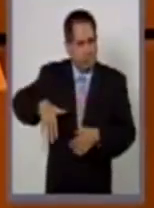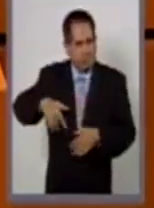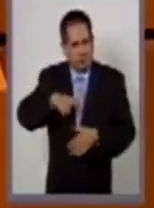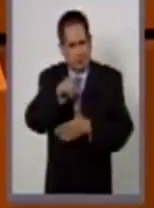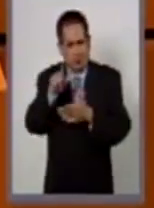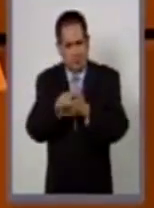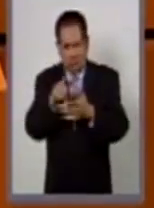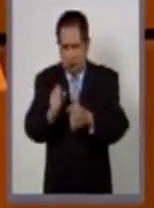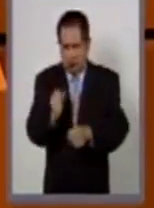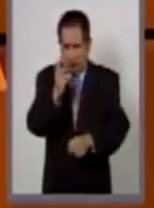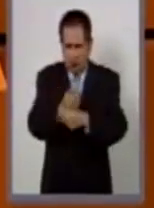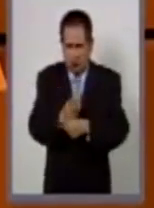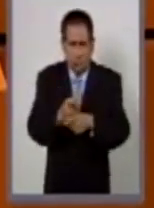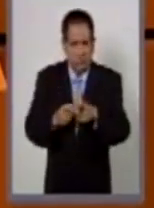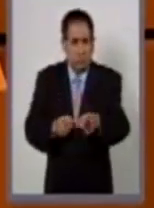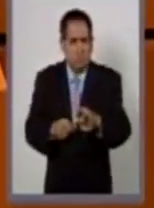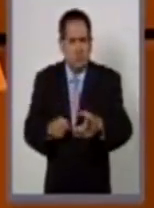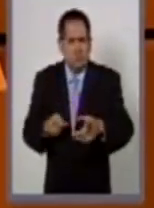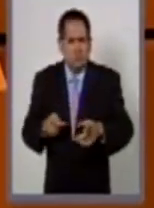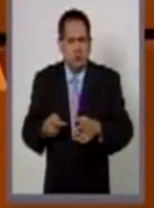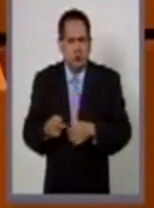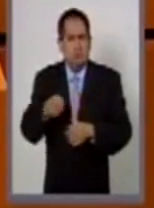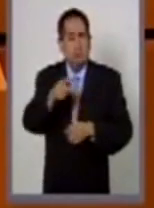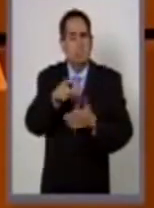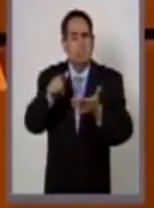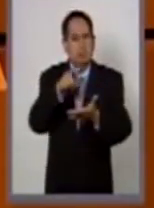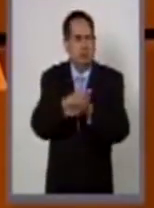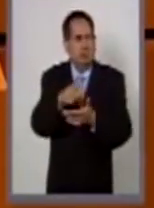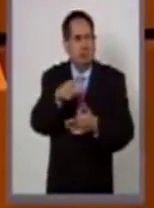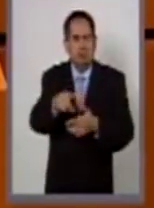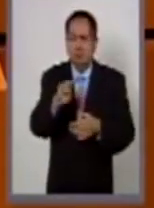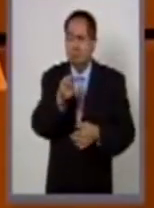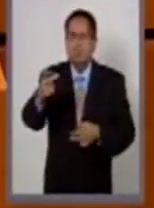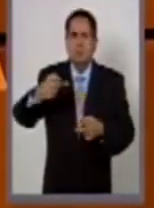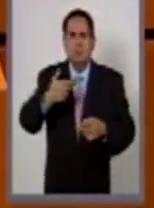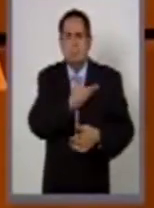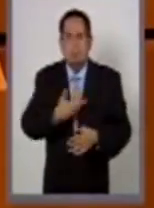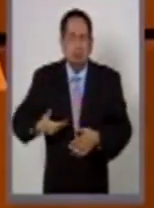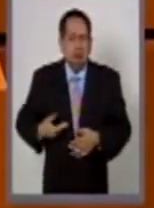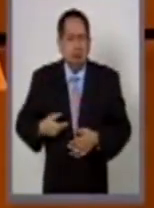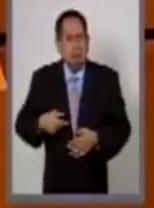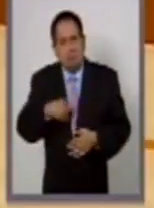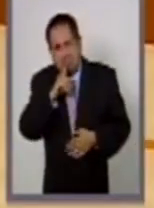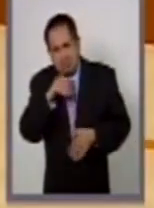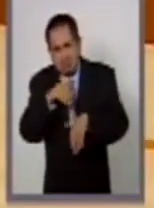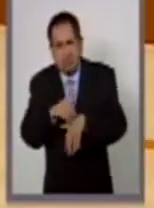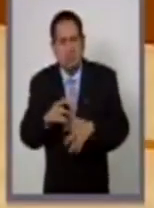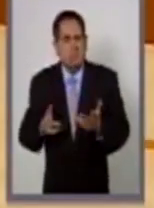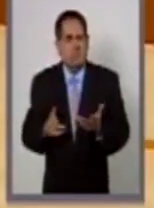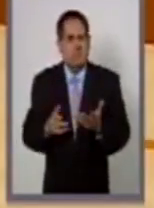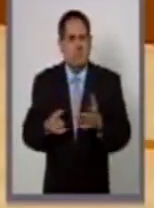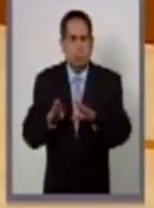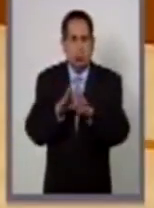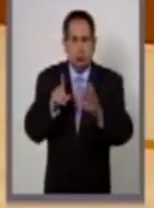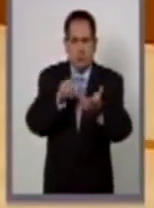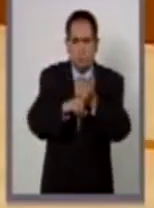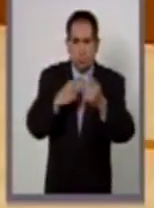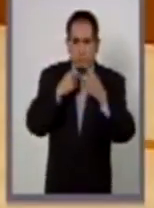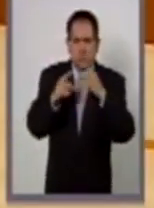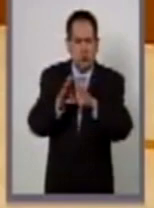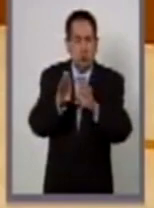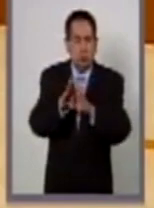en la ley de seguridad interior, ¿verdad?, esa debilidad de los presidentes hace que se entreguen y se